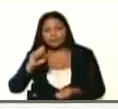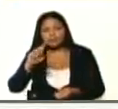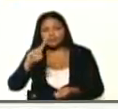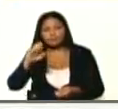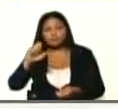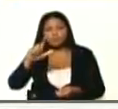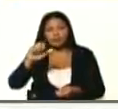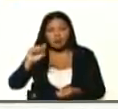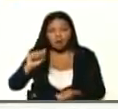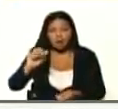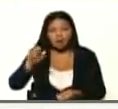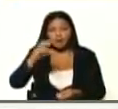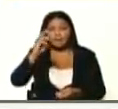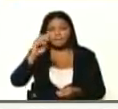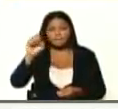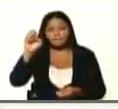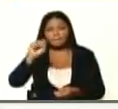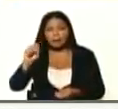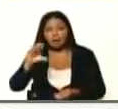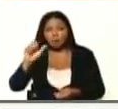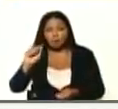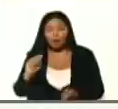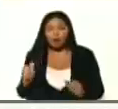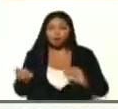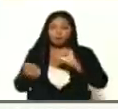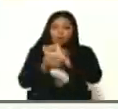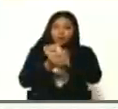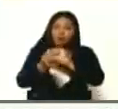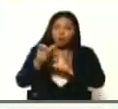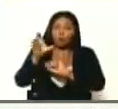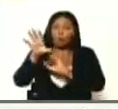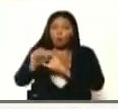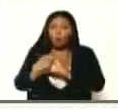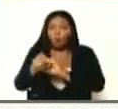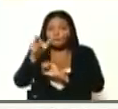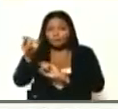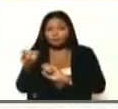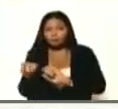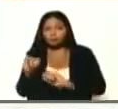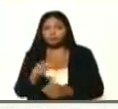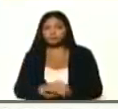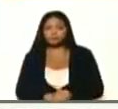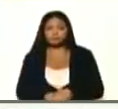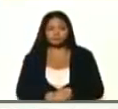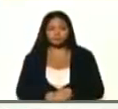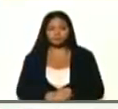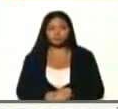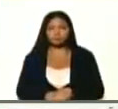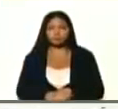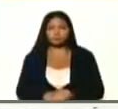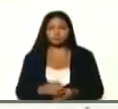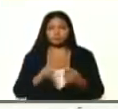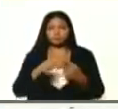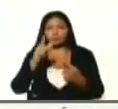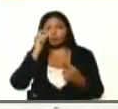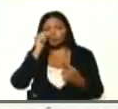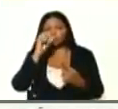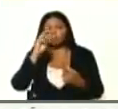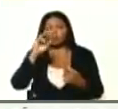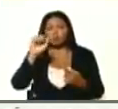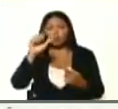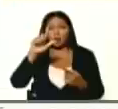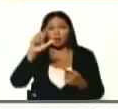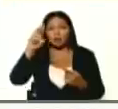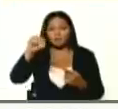la cual se logró la aprehensión en flagrancia, a través de esa entrega controlada, de los ciudadanos Wilmer